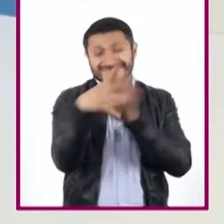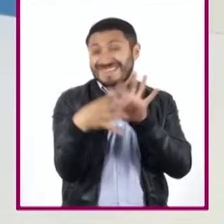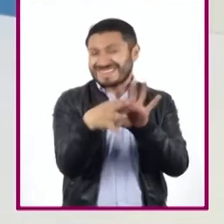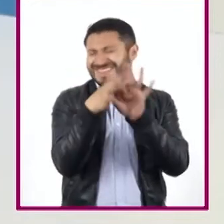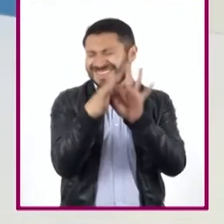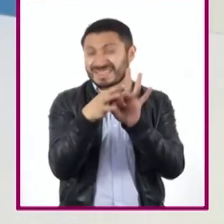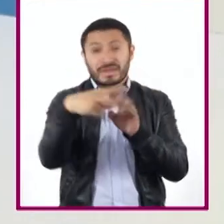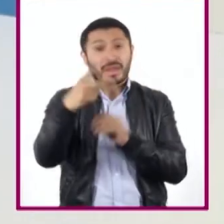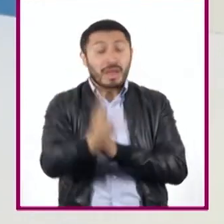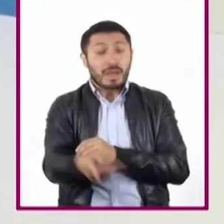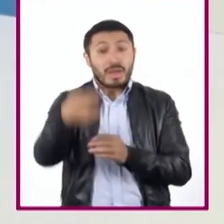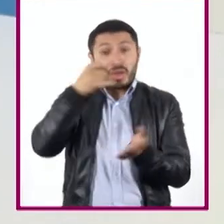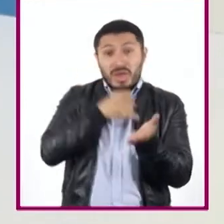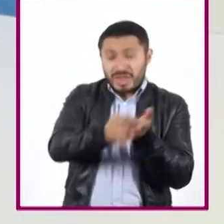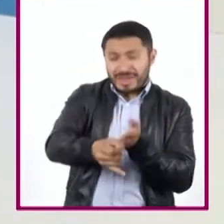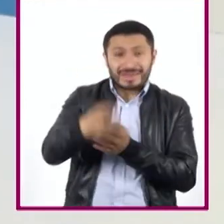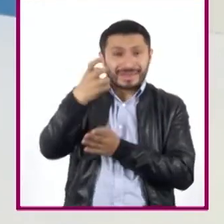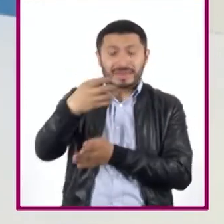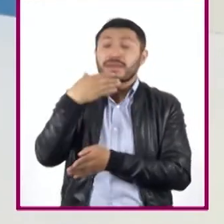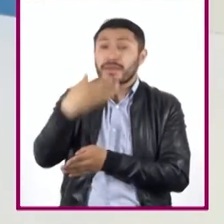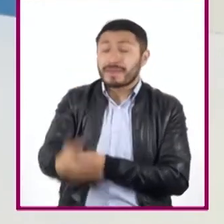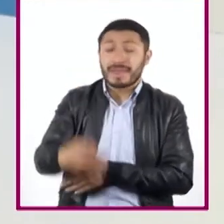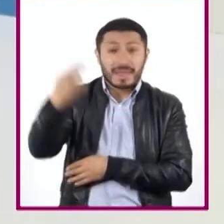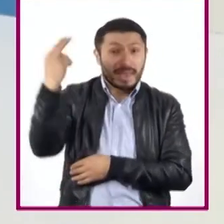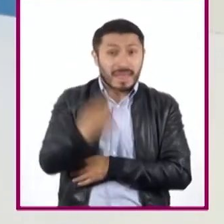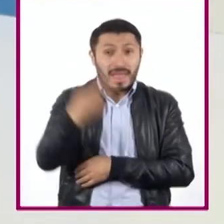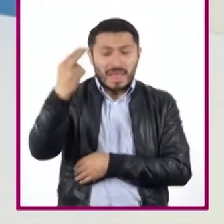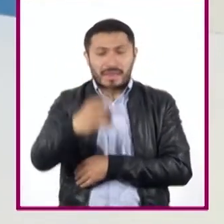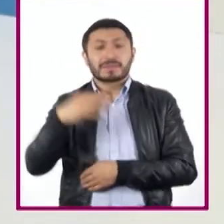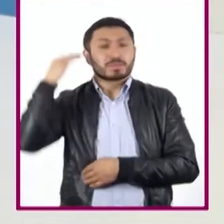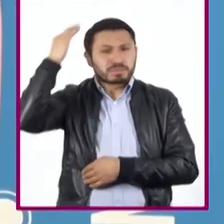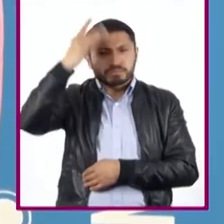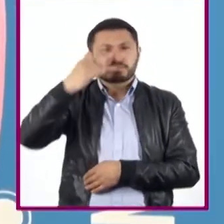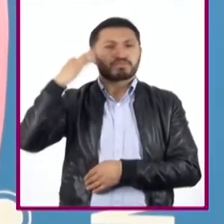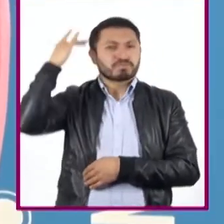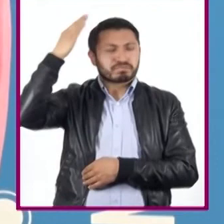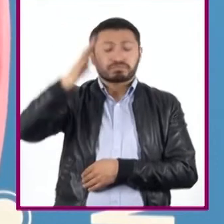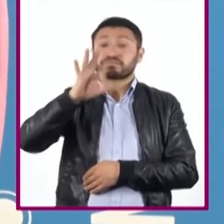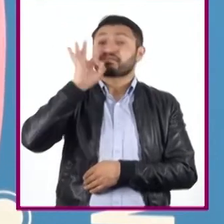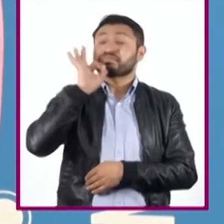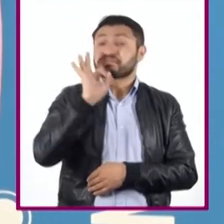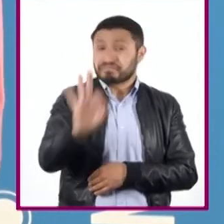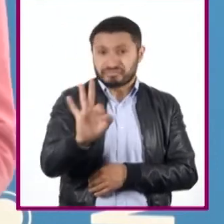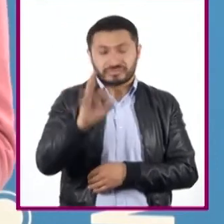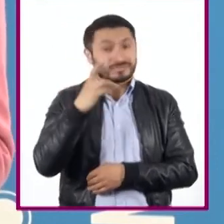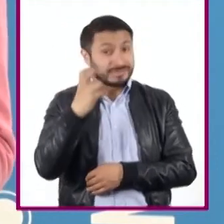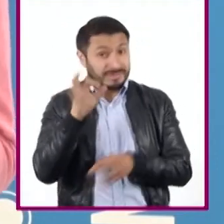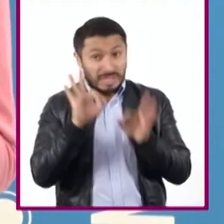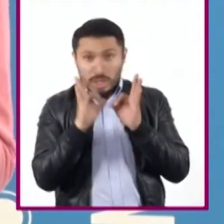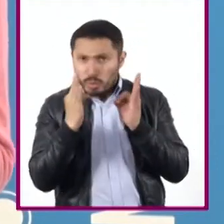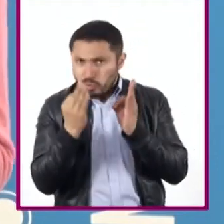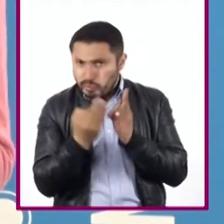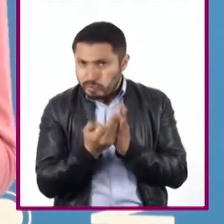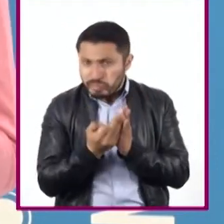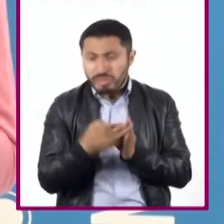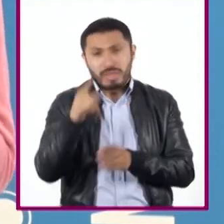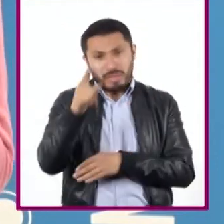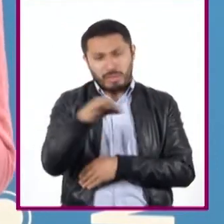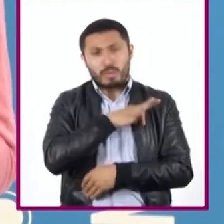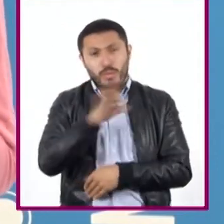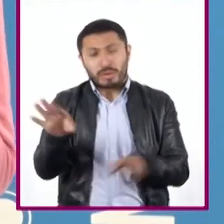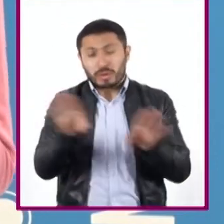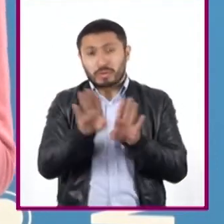tomar decisiones es necesario llegar al análisis crítico. Esta capacidad también proporciona